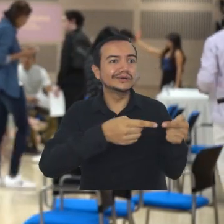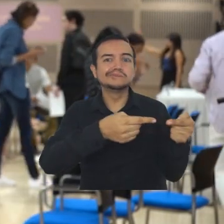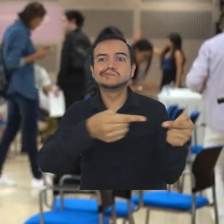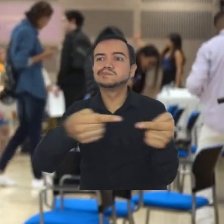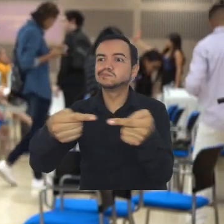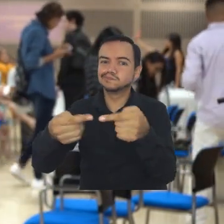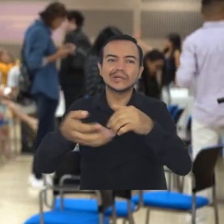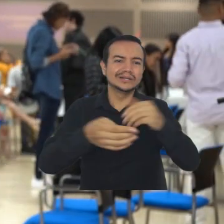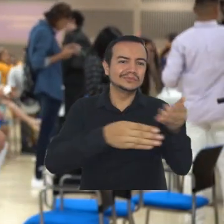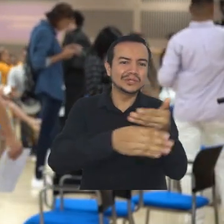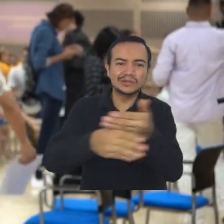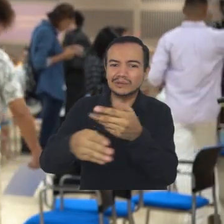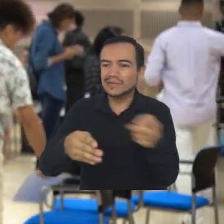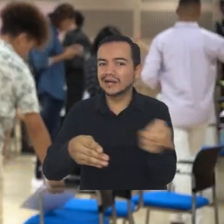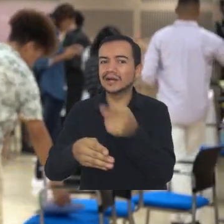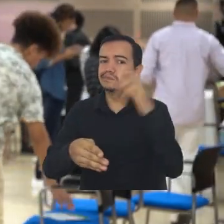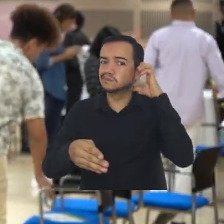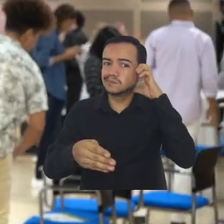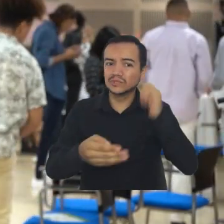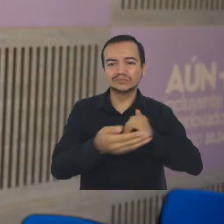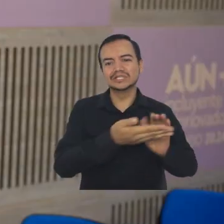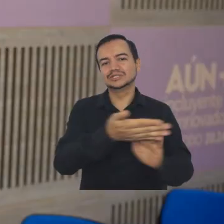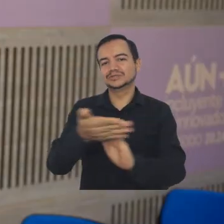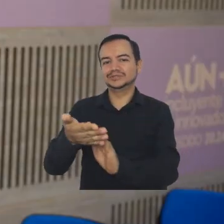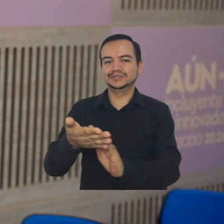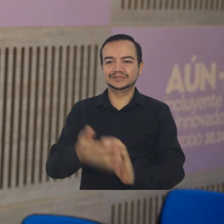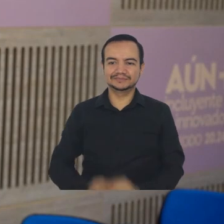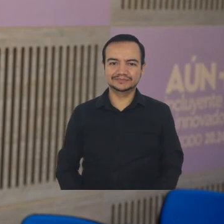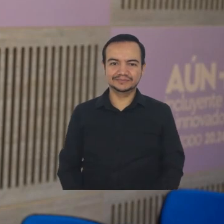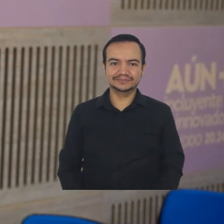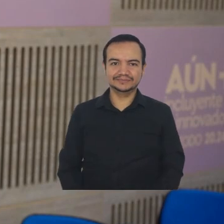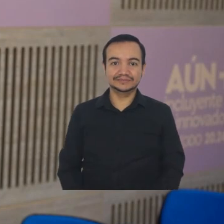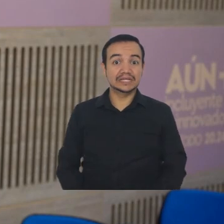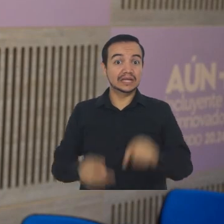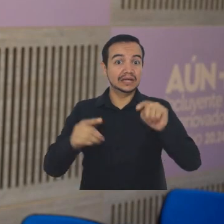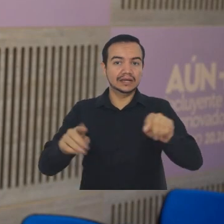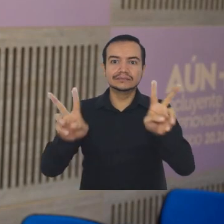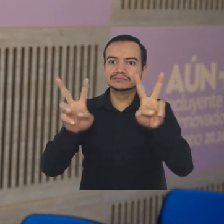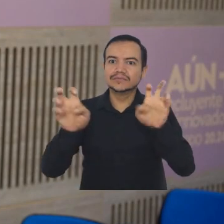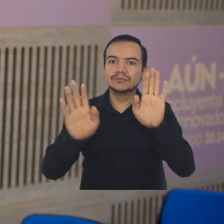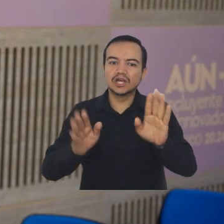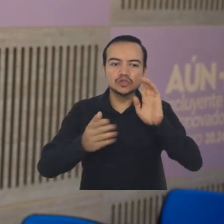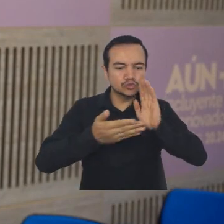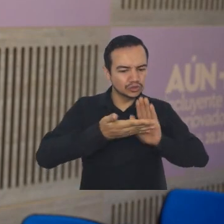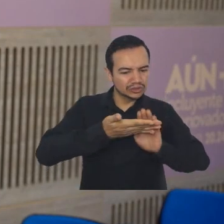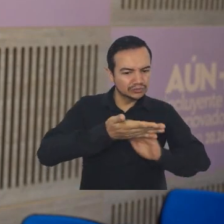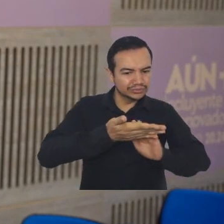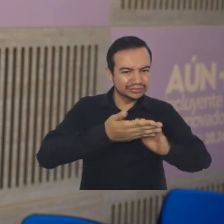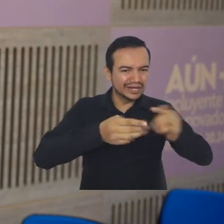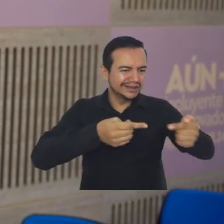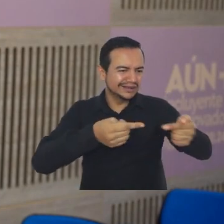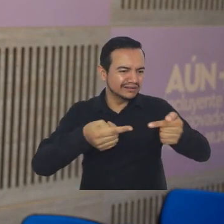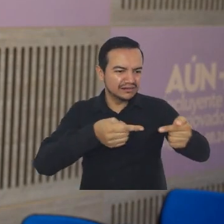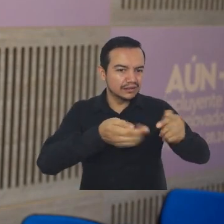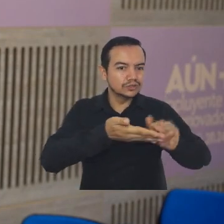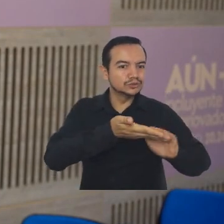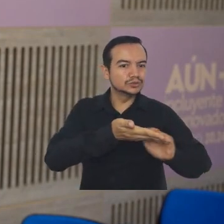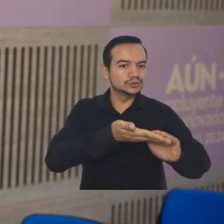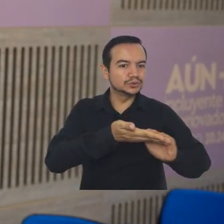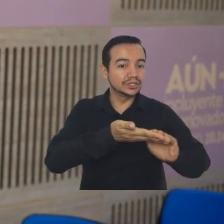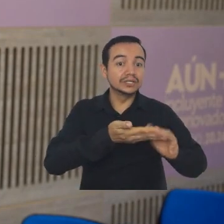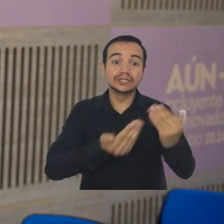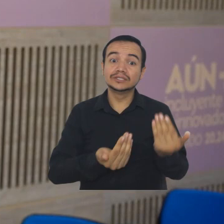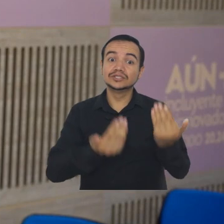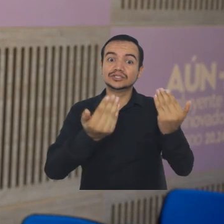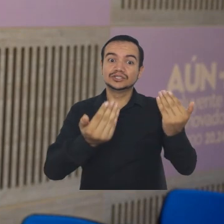sostiene en el país a través de la conciliación. Este punto de ser conciliadores les ayuda en